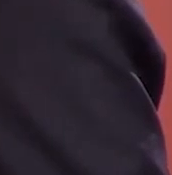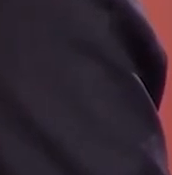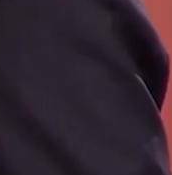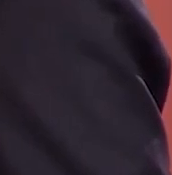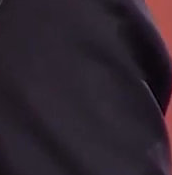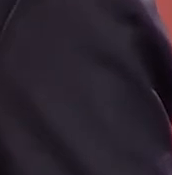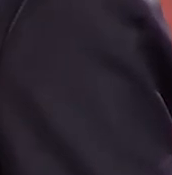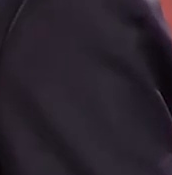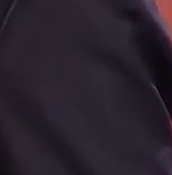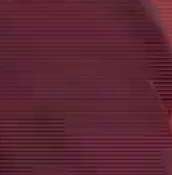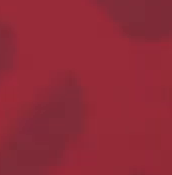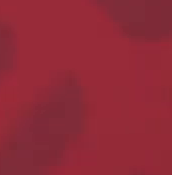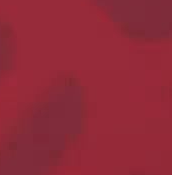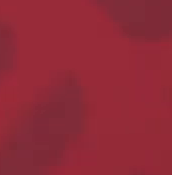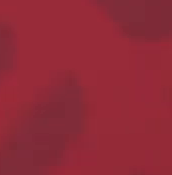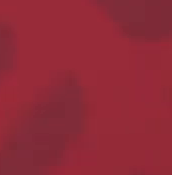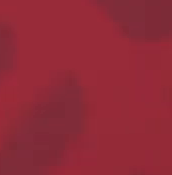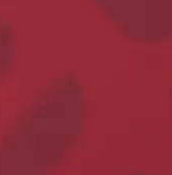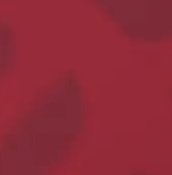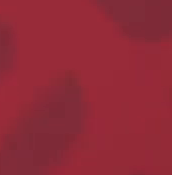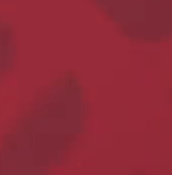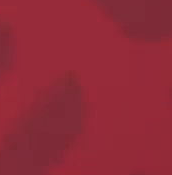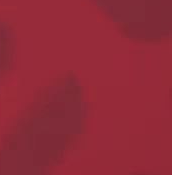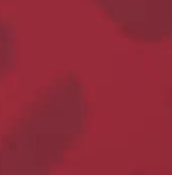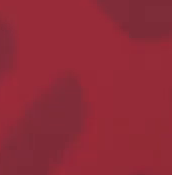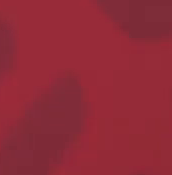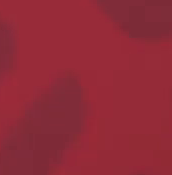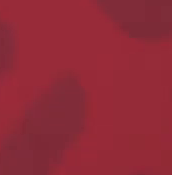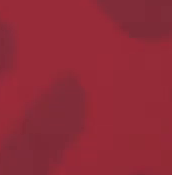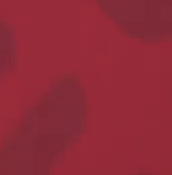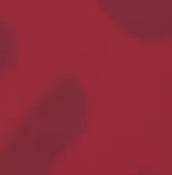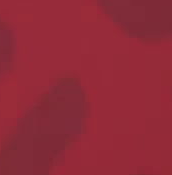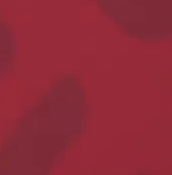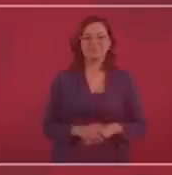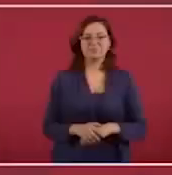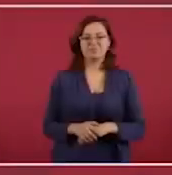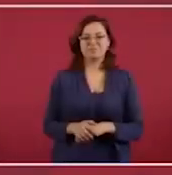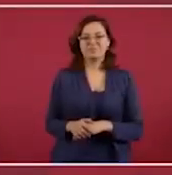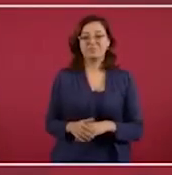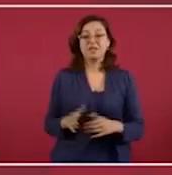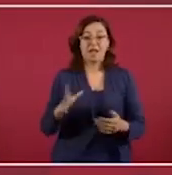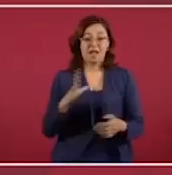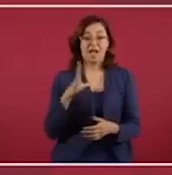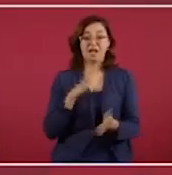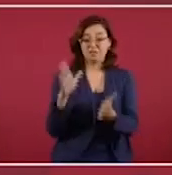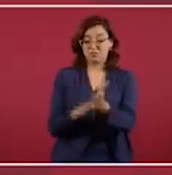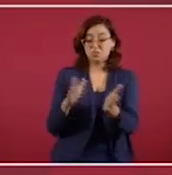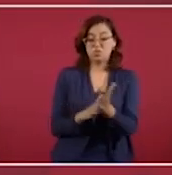de cuánto estimaron que iba a costar y cuánto terminó costando.